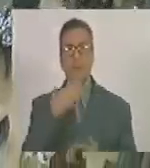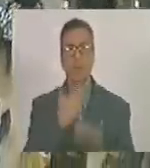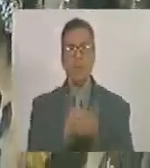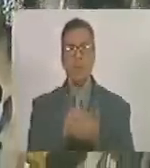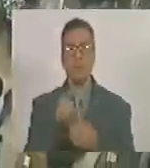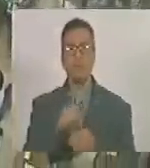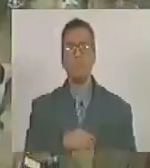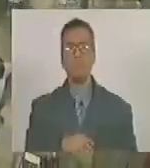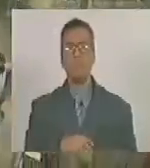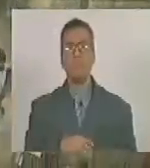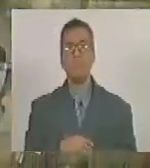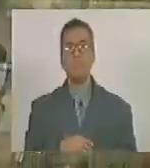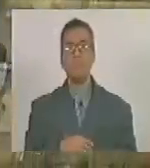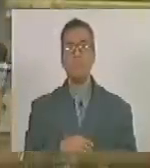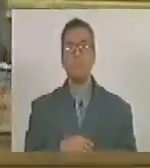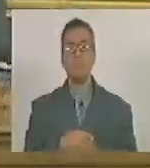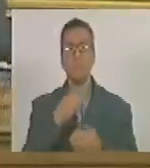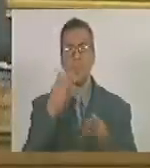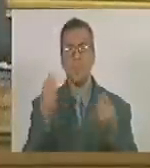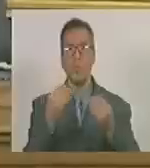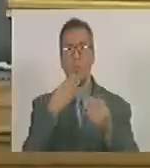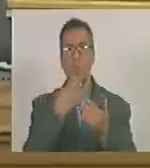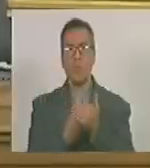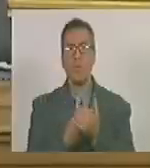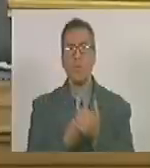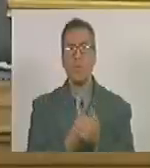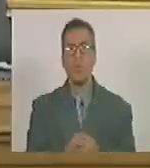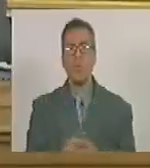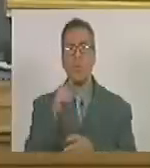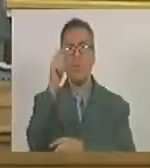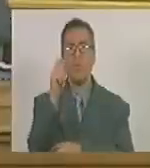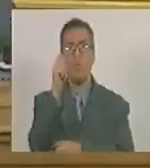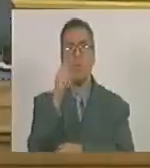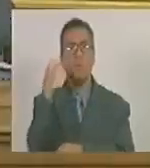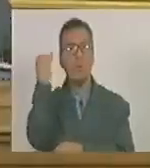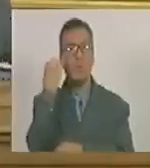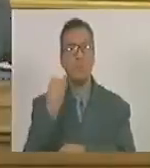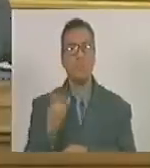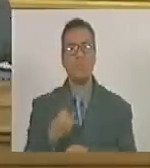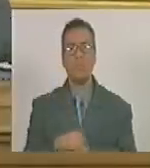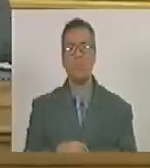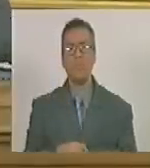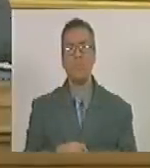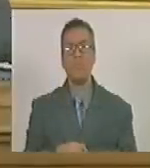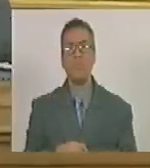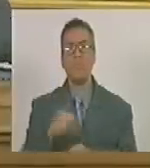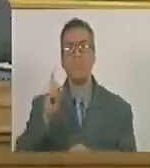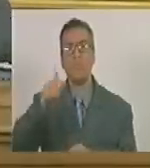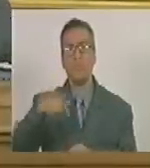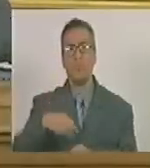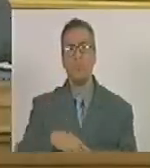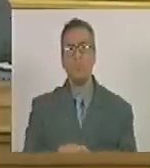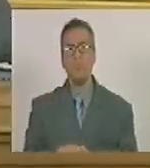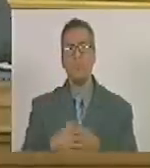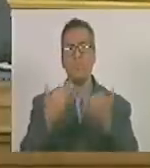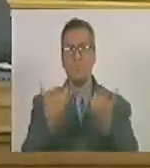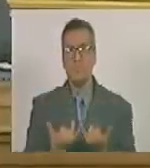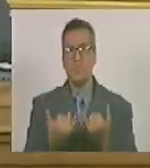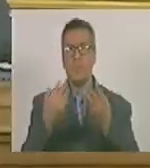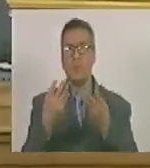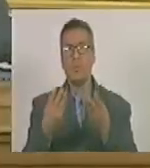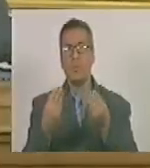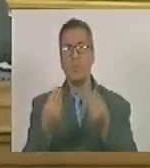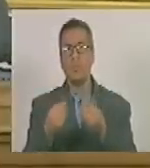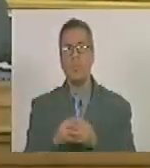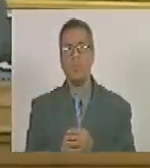Gracias. Muchas gracias, diputada Valera. Que además ya